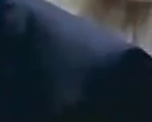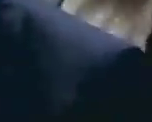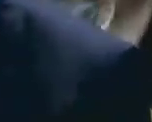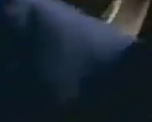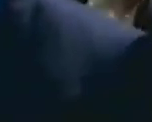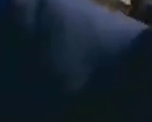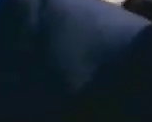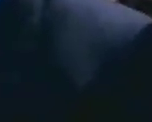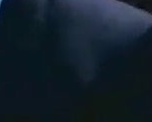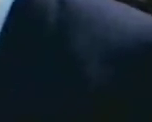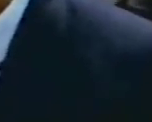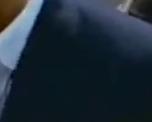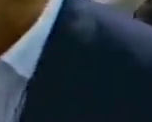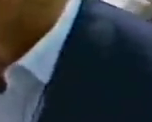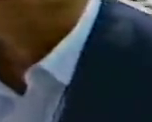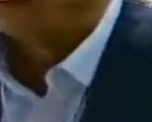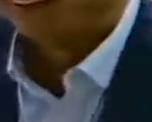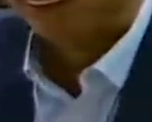Leones.